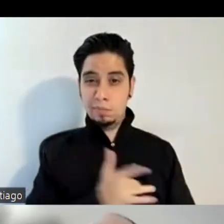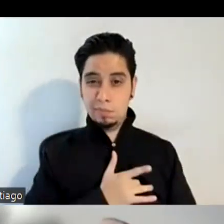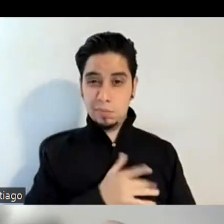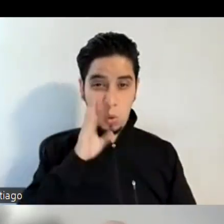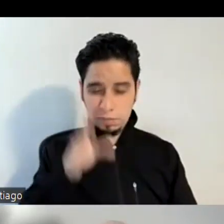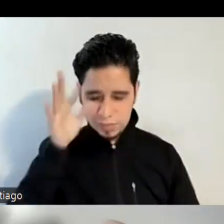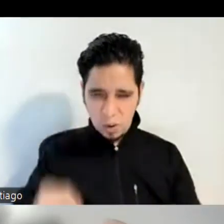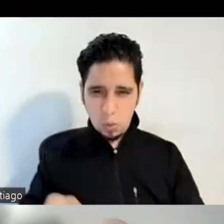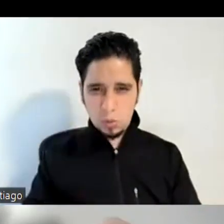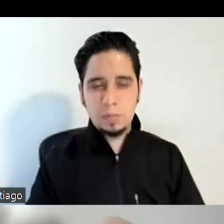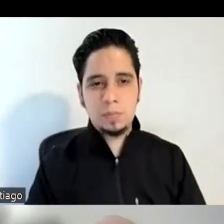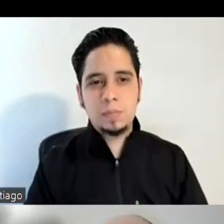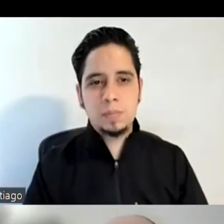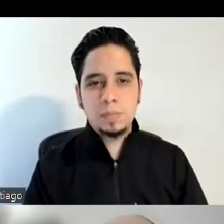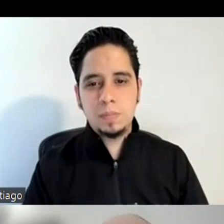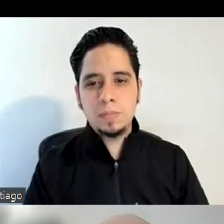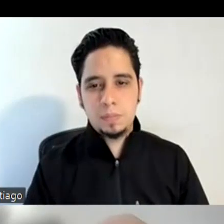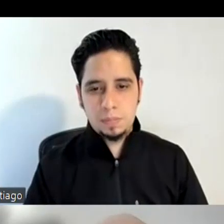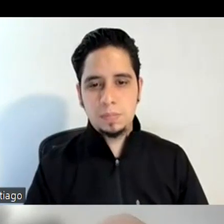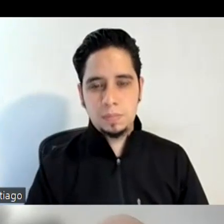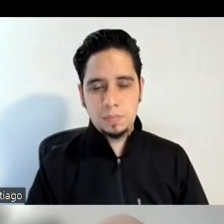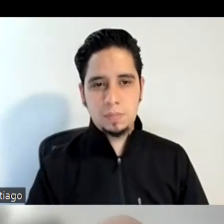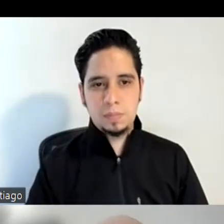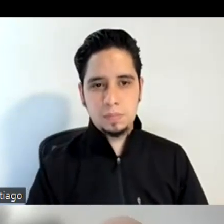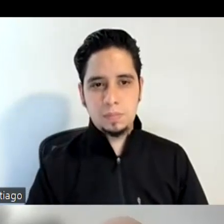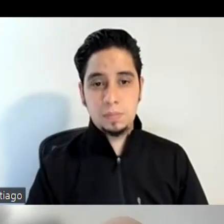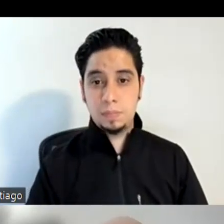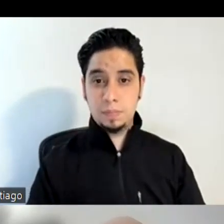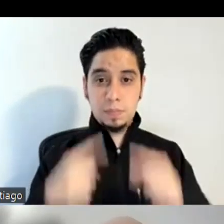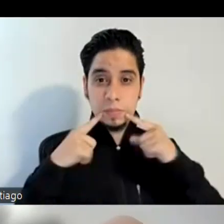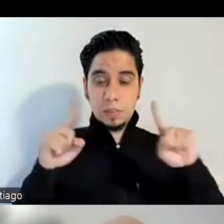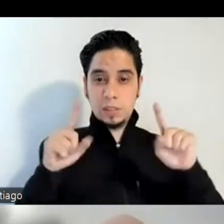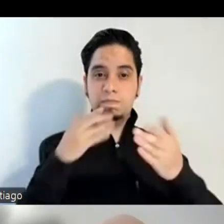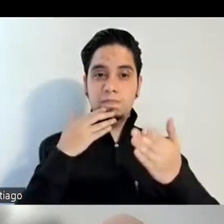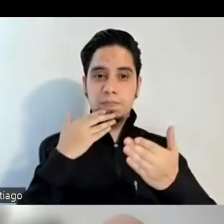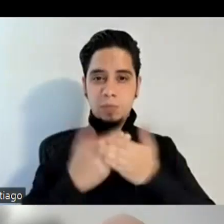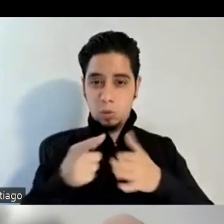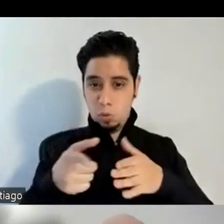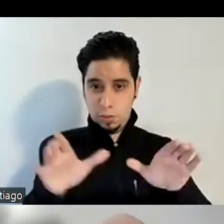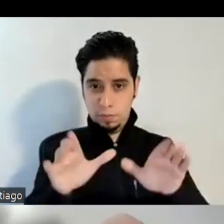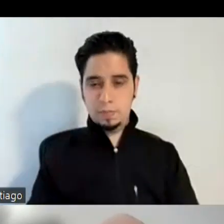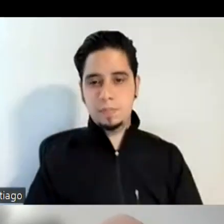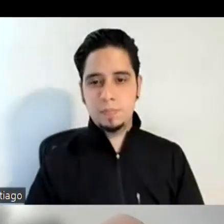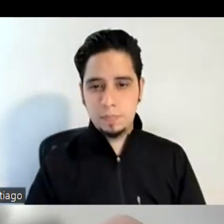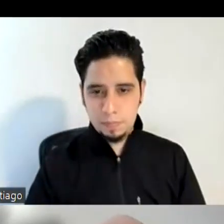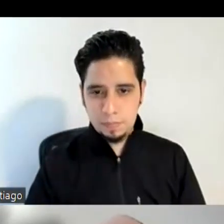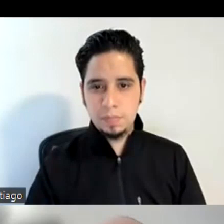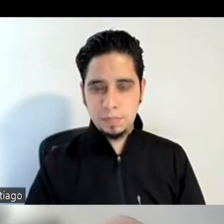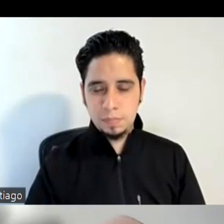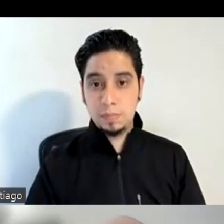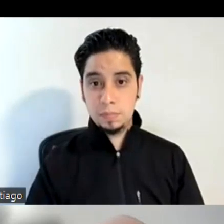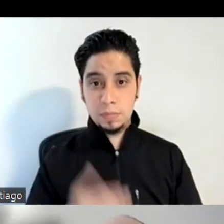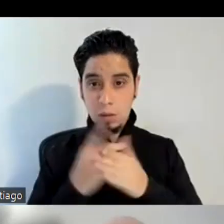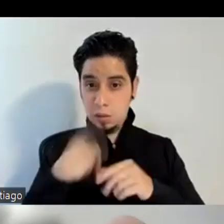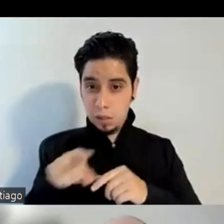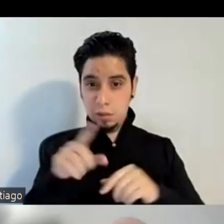garantizo. No, iba a ser algo distinto. Eso claro que sí. Mucho éxito. Claro sí. Gracias por lo que estás haciendo. Gracias a ti, Adriana. Muchas gracias. Gracias a todos ustedes.